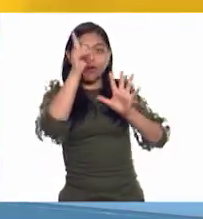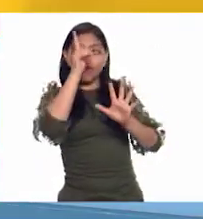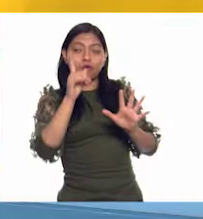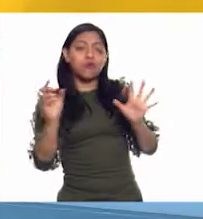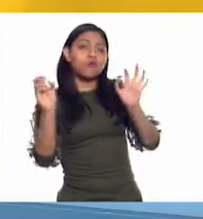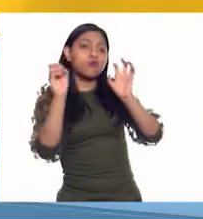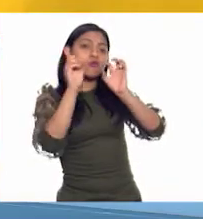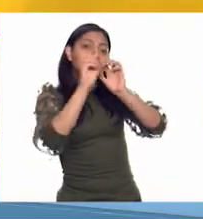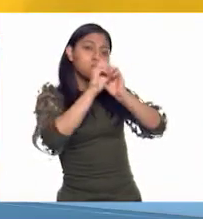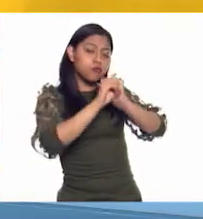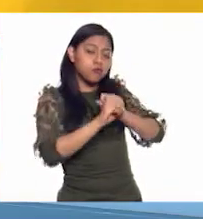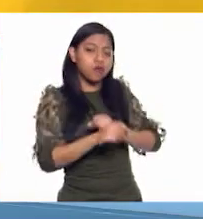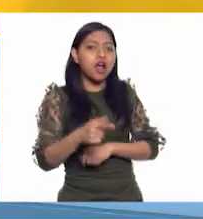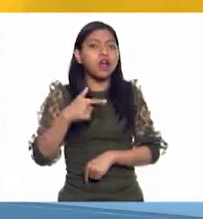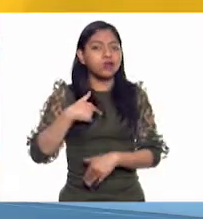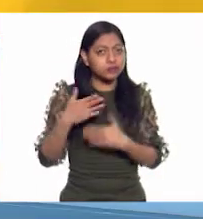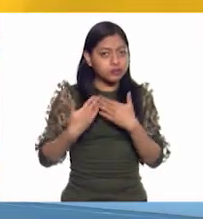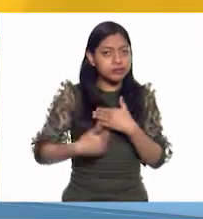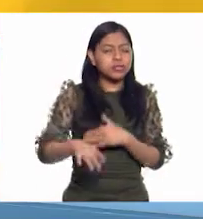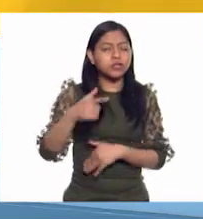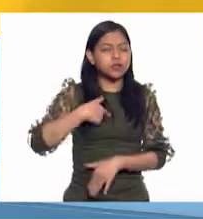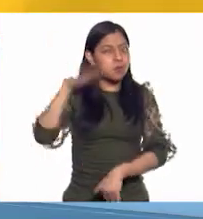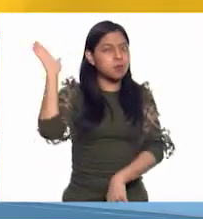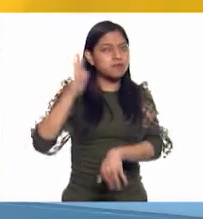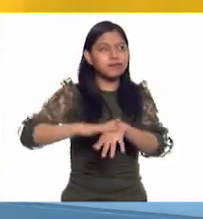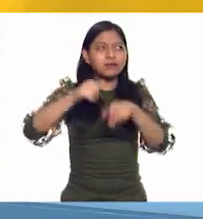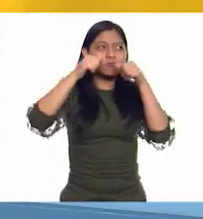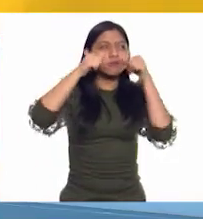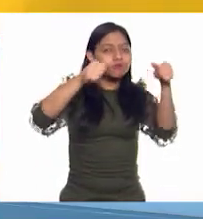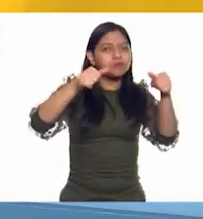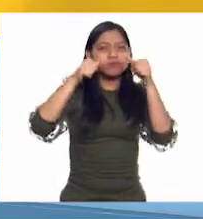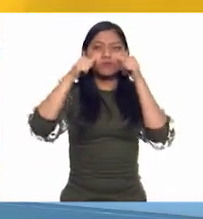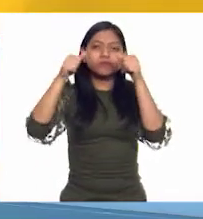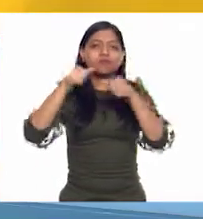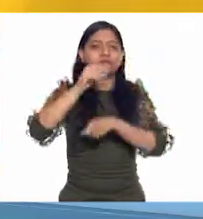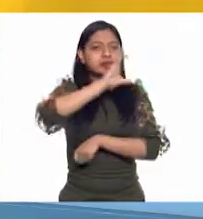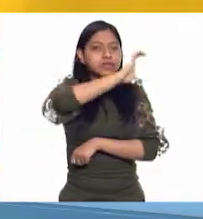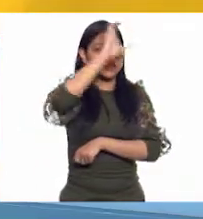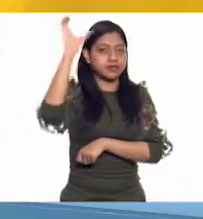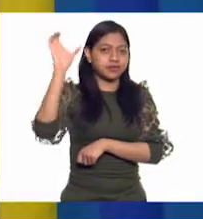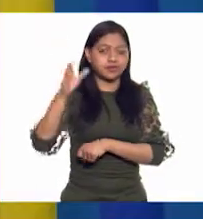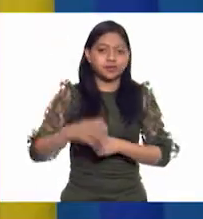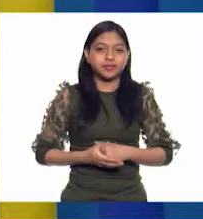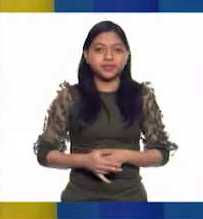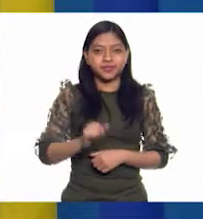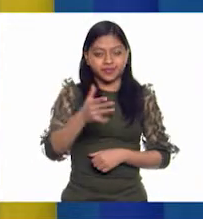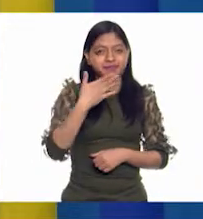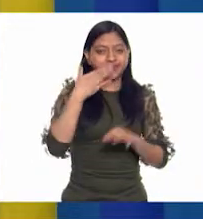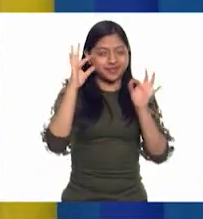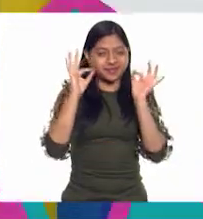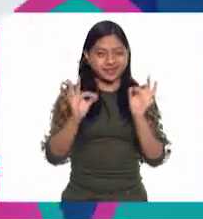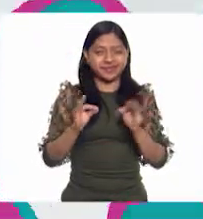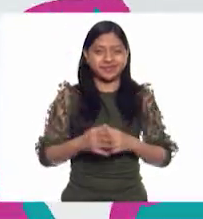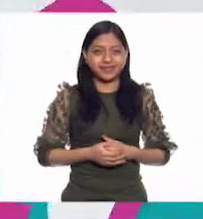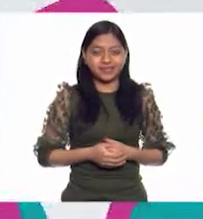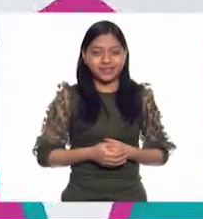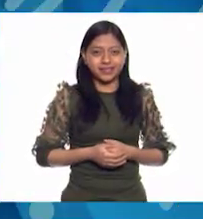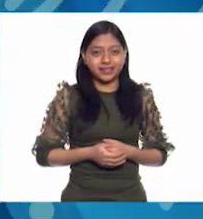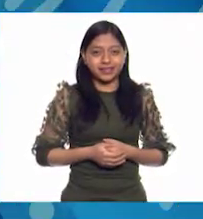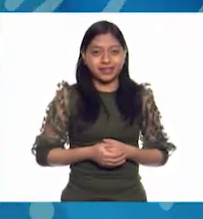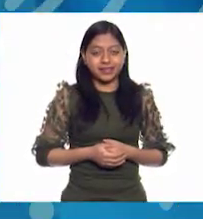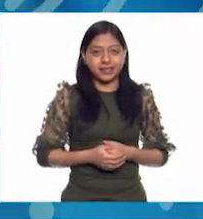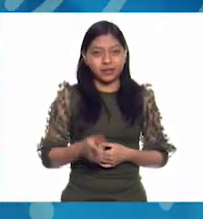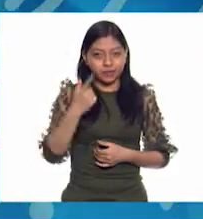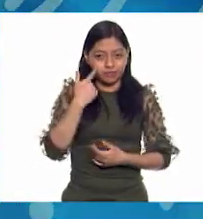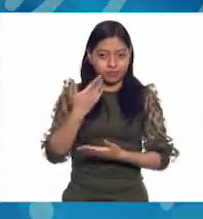la luna. De hoy en adelante voy a poner más atención a lo que ocurre a mi alrededor y en el cielo. Eso es muy bueno, pero nos falta